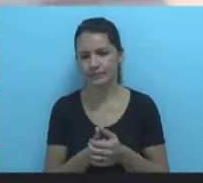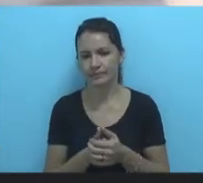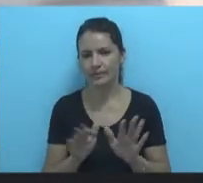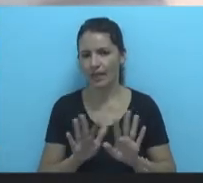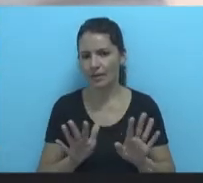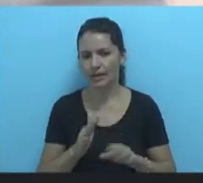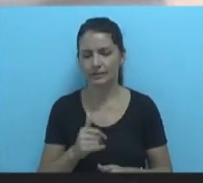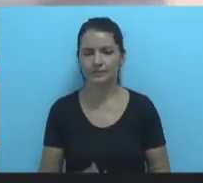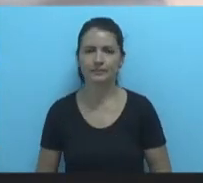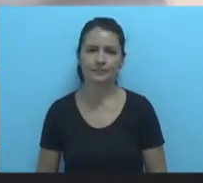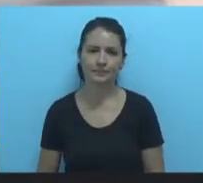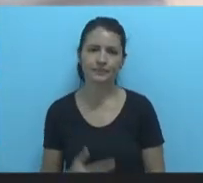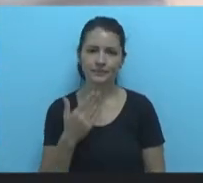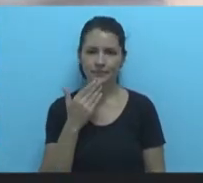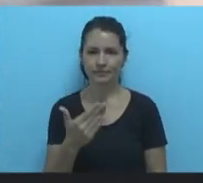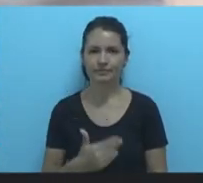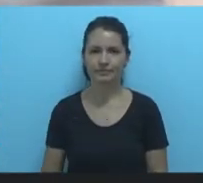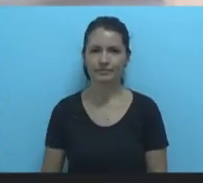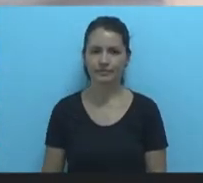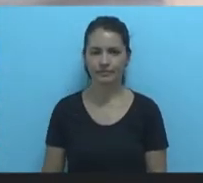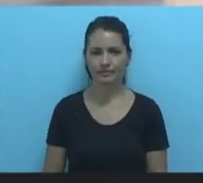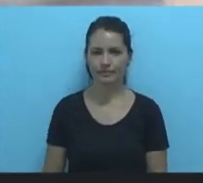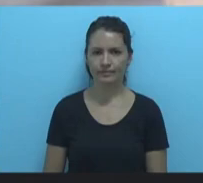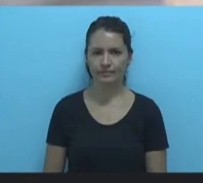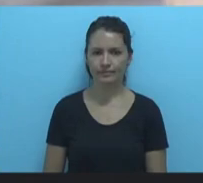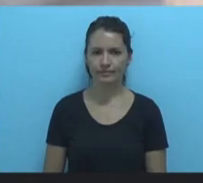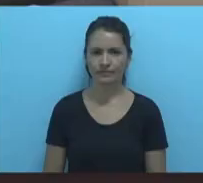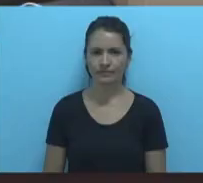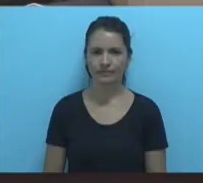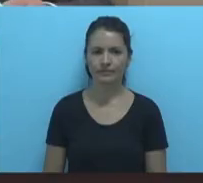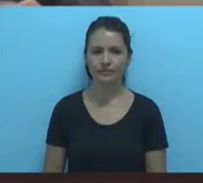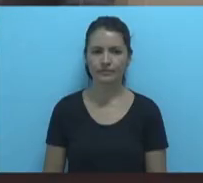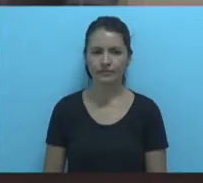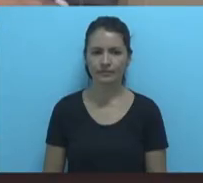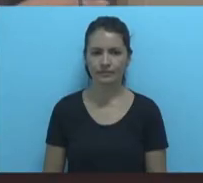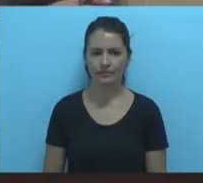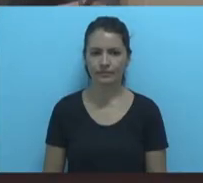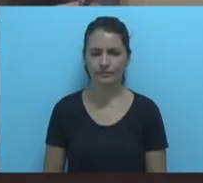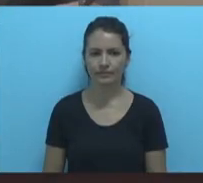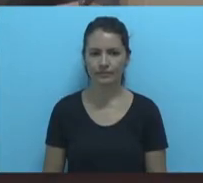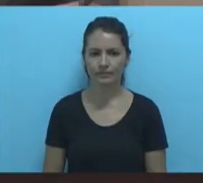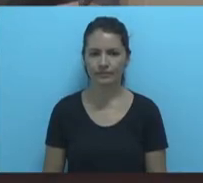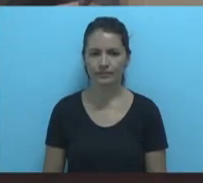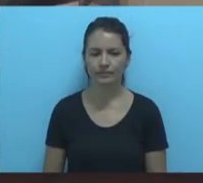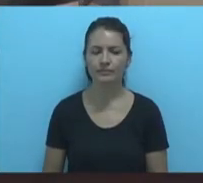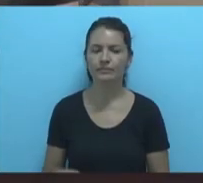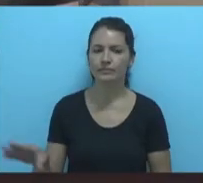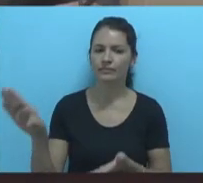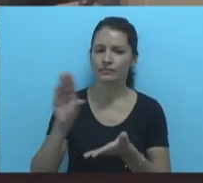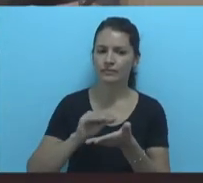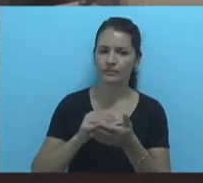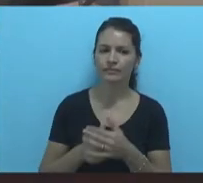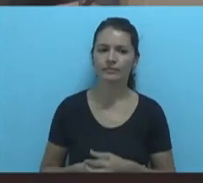presidente. Gracias, diputado Galdiano. Por las dudas le informo que, como todas las sesiones, está siendo grabada y transmitida por